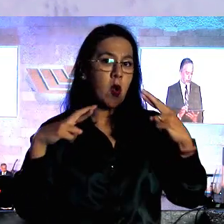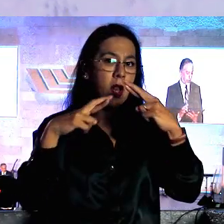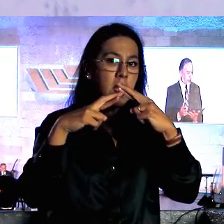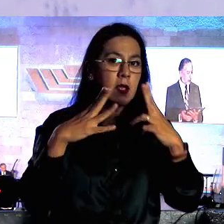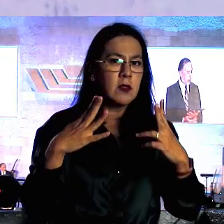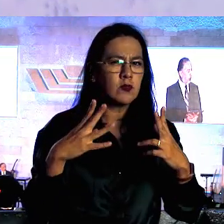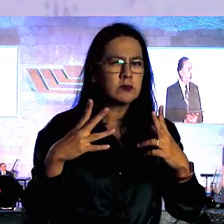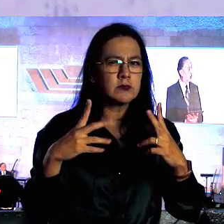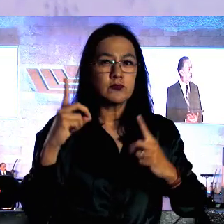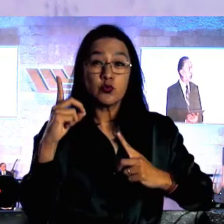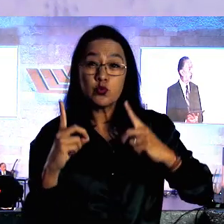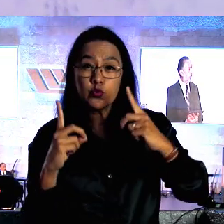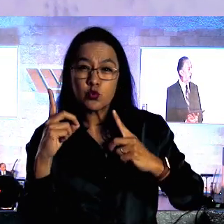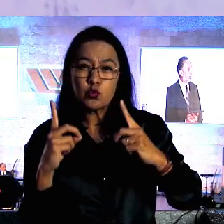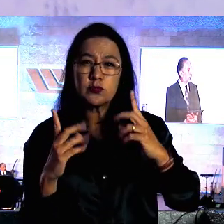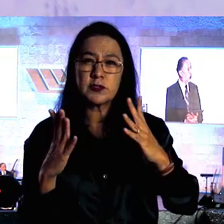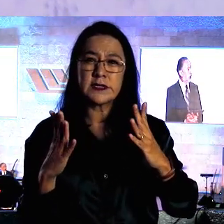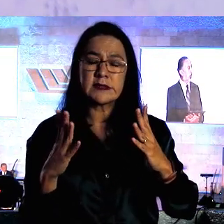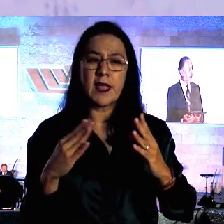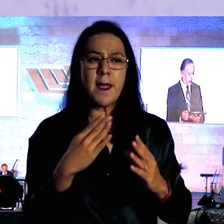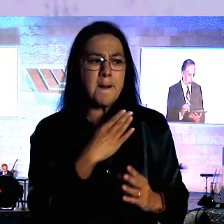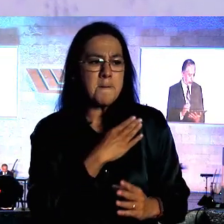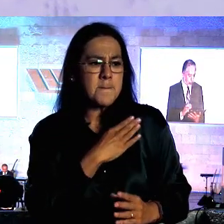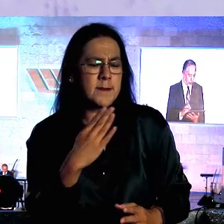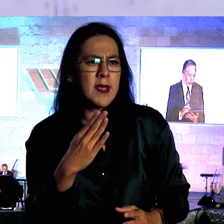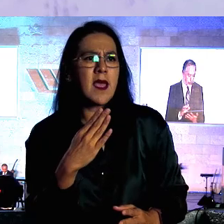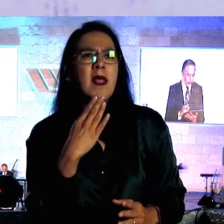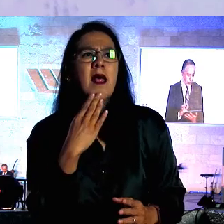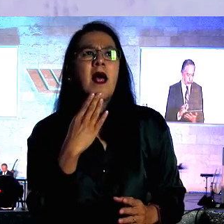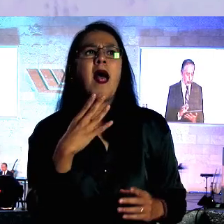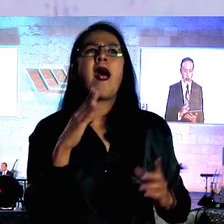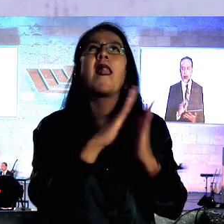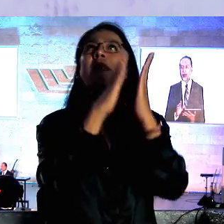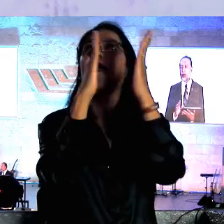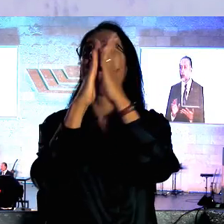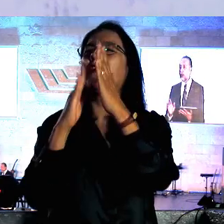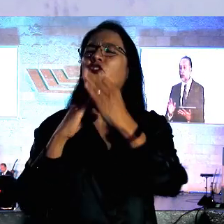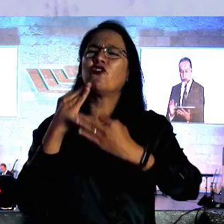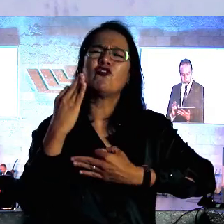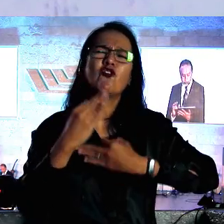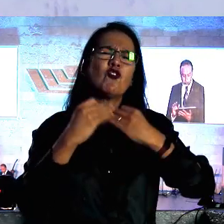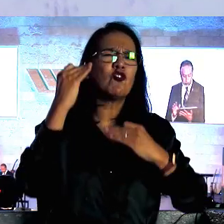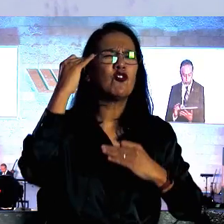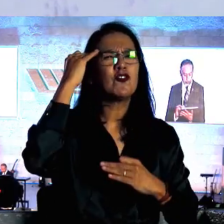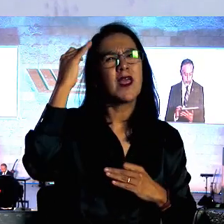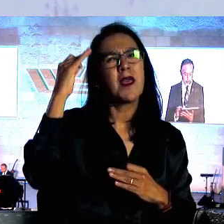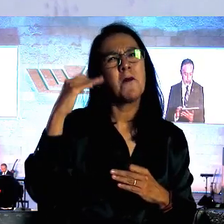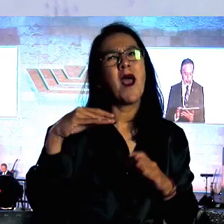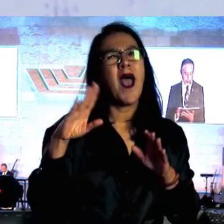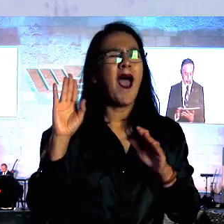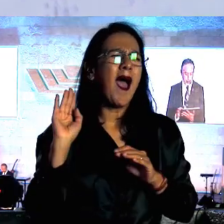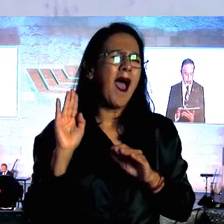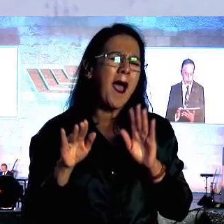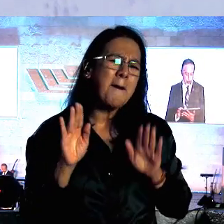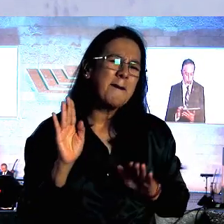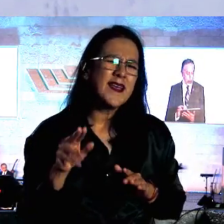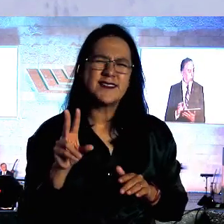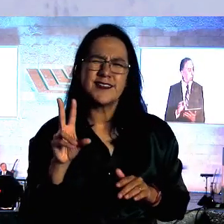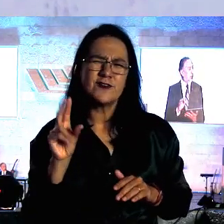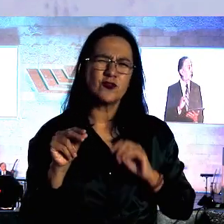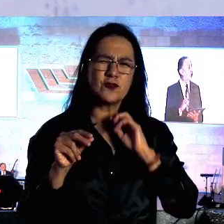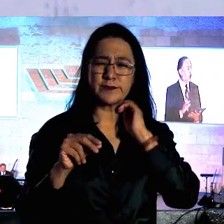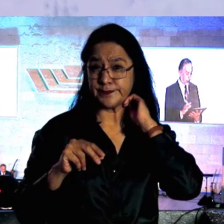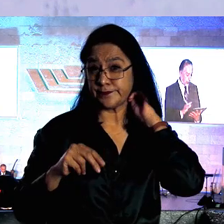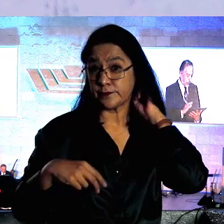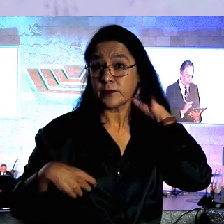sigues dudando si es bueno alabarle en todo tiempo o de vez en cuando no han